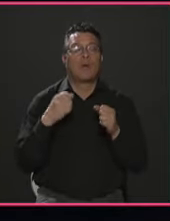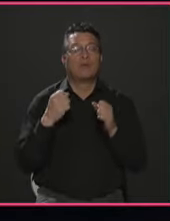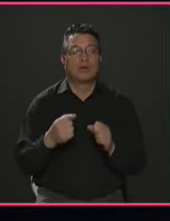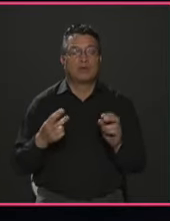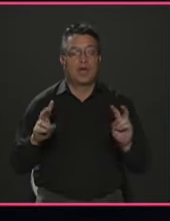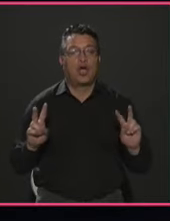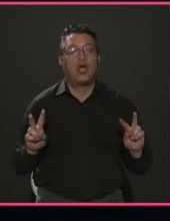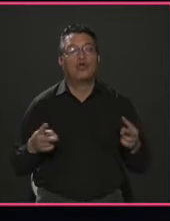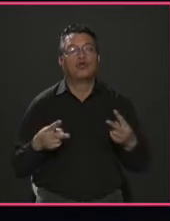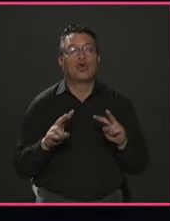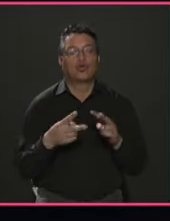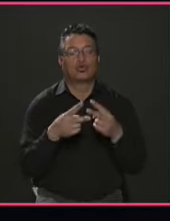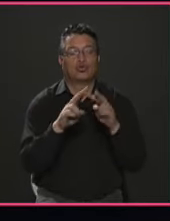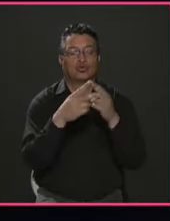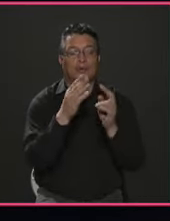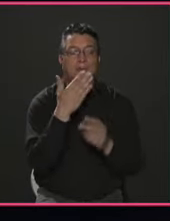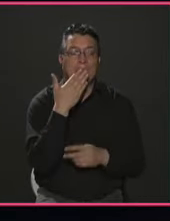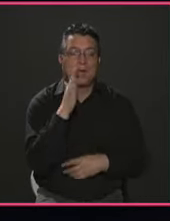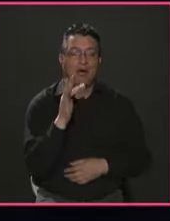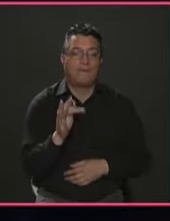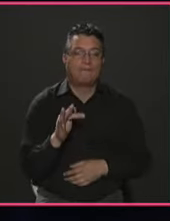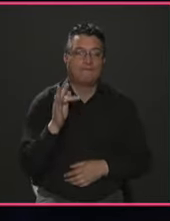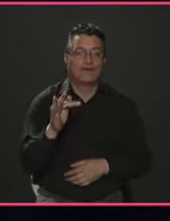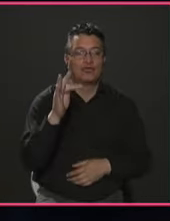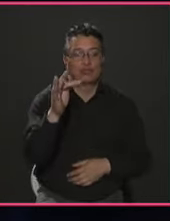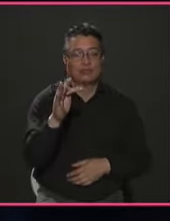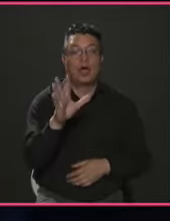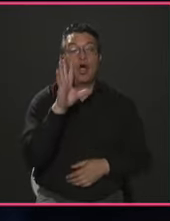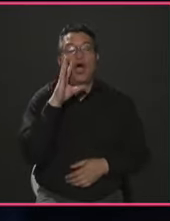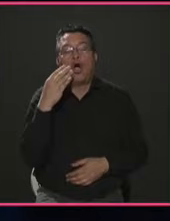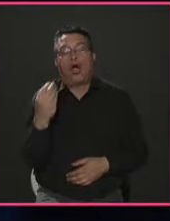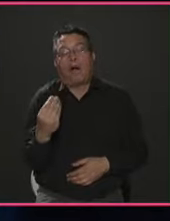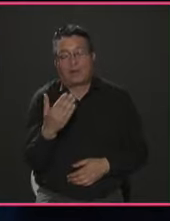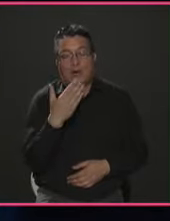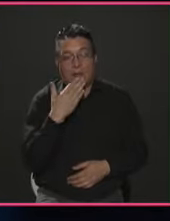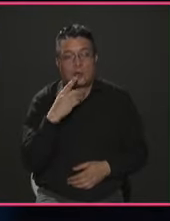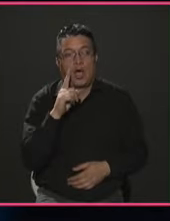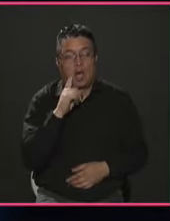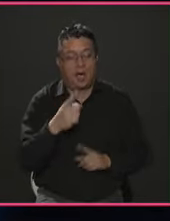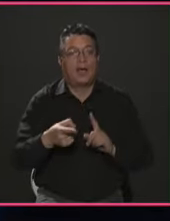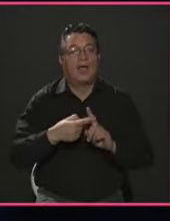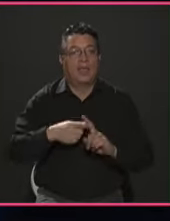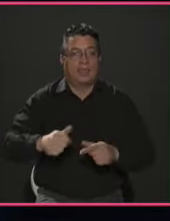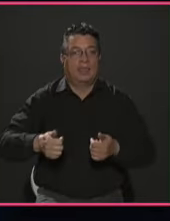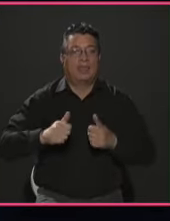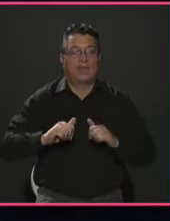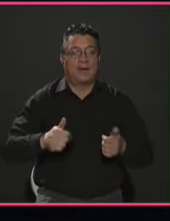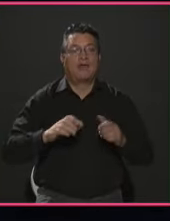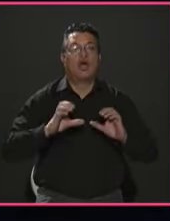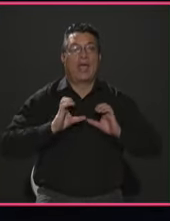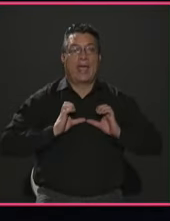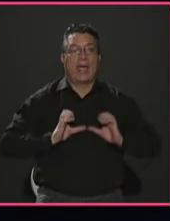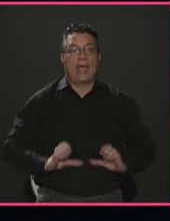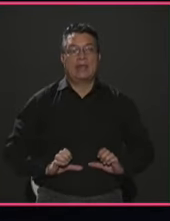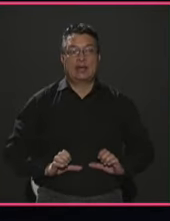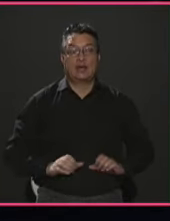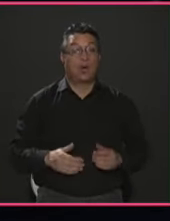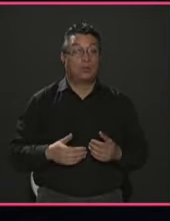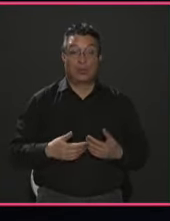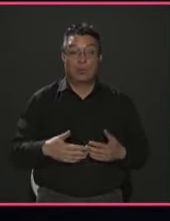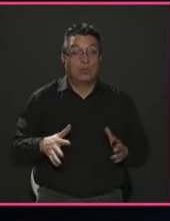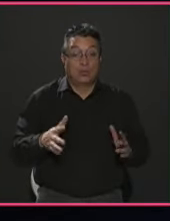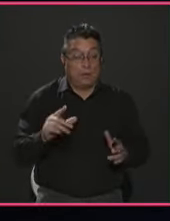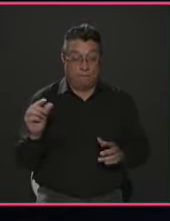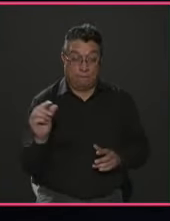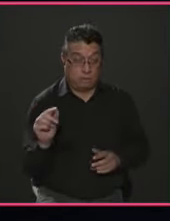construir un mejor futuro obviamente también aquí hay desafíos éticos no cualquier cosa